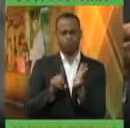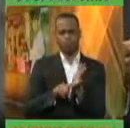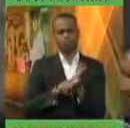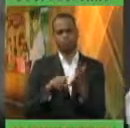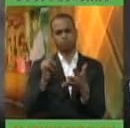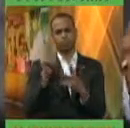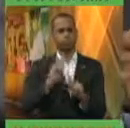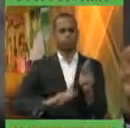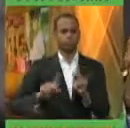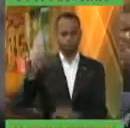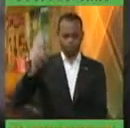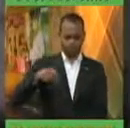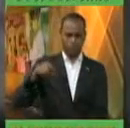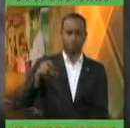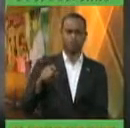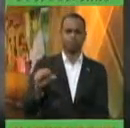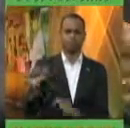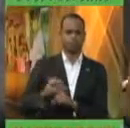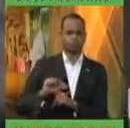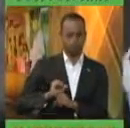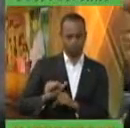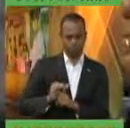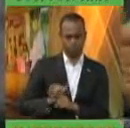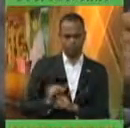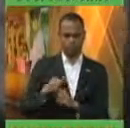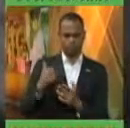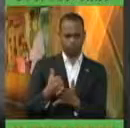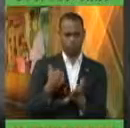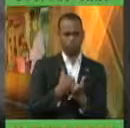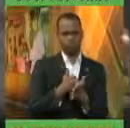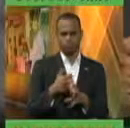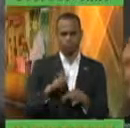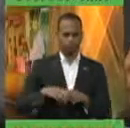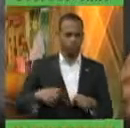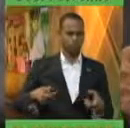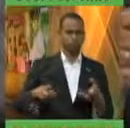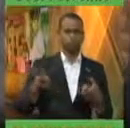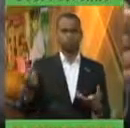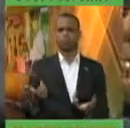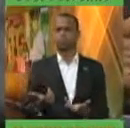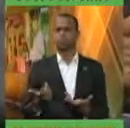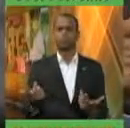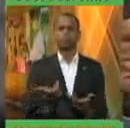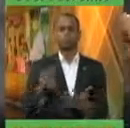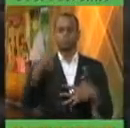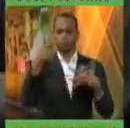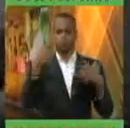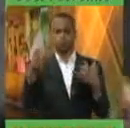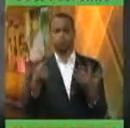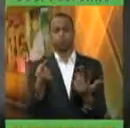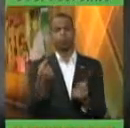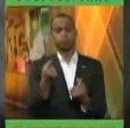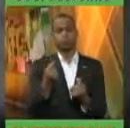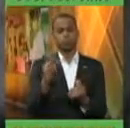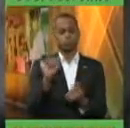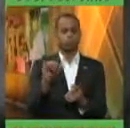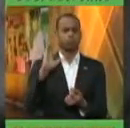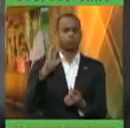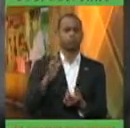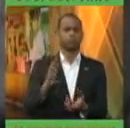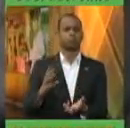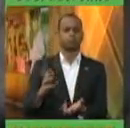personas necesitan estas ayudas esta silla de ruedas esto bastones etcétera es a través de él que la